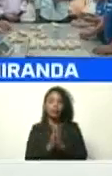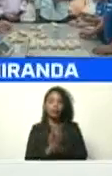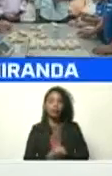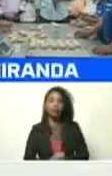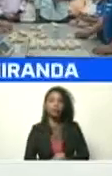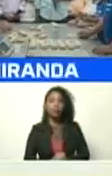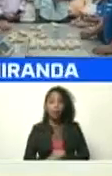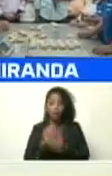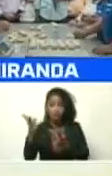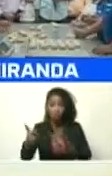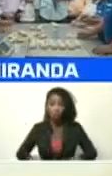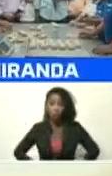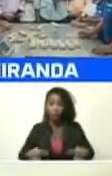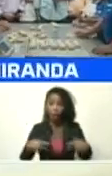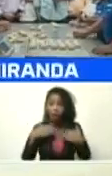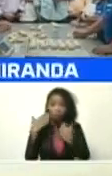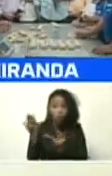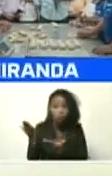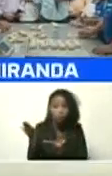¿Es eso vida?